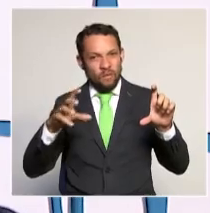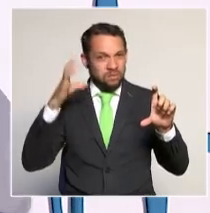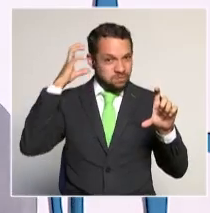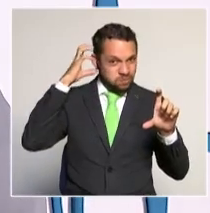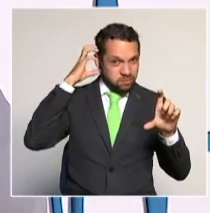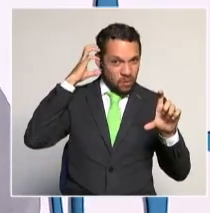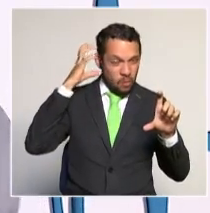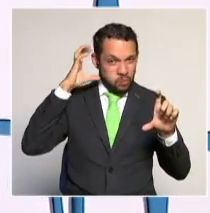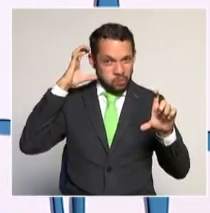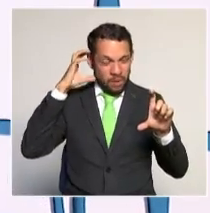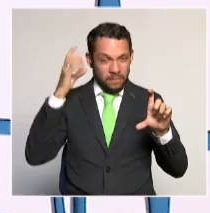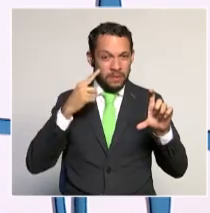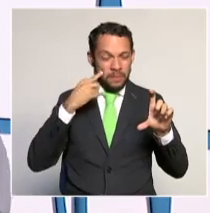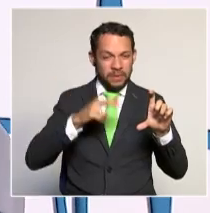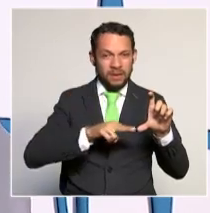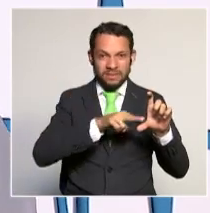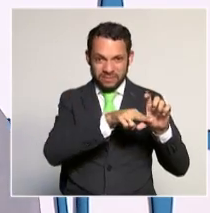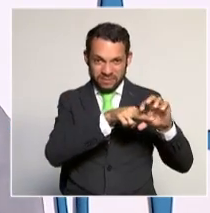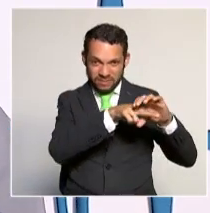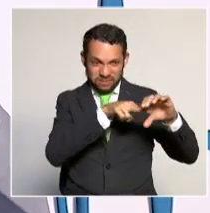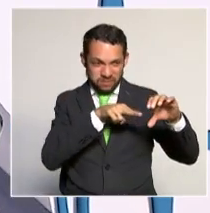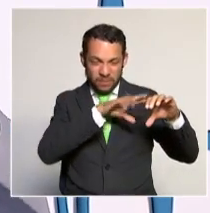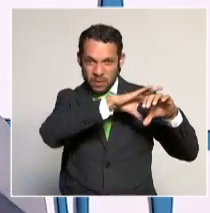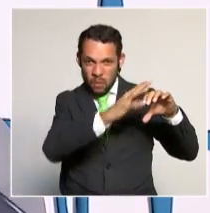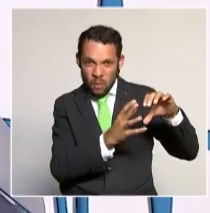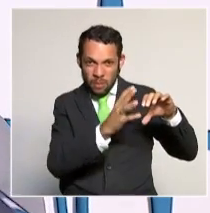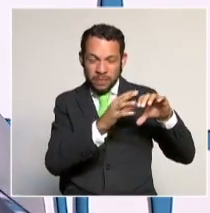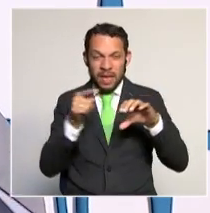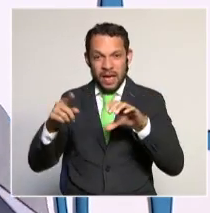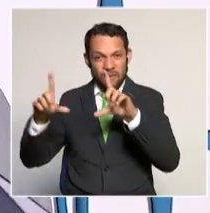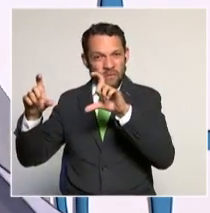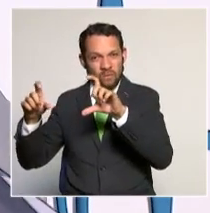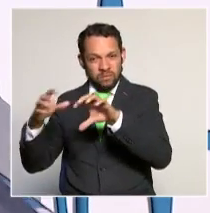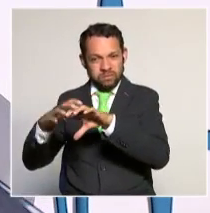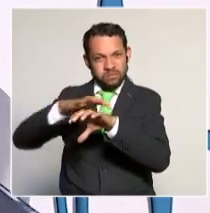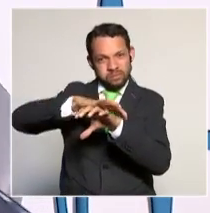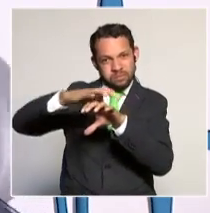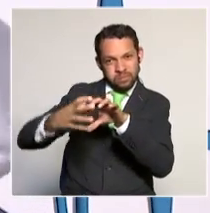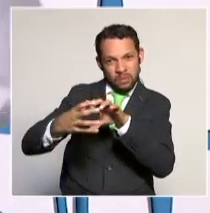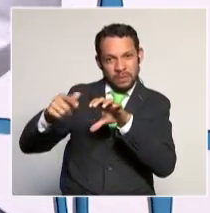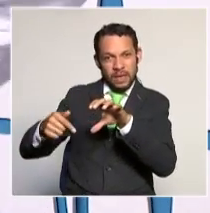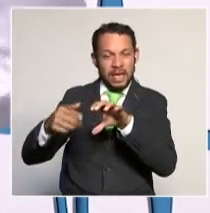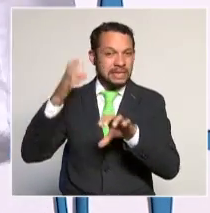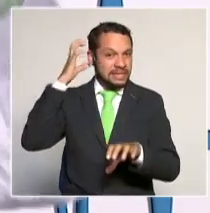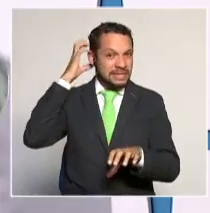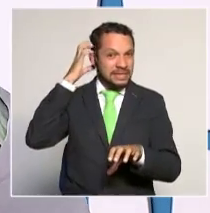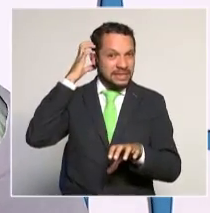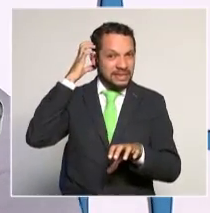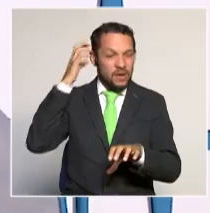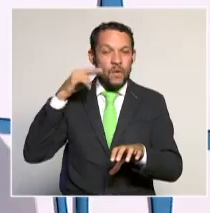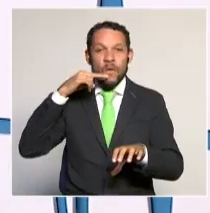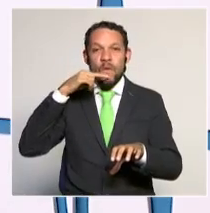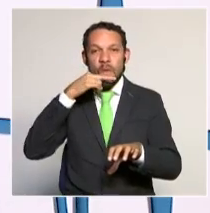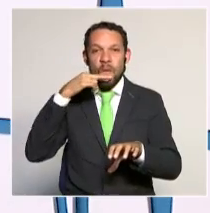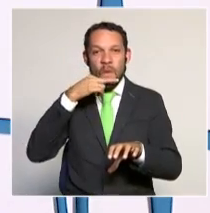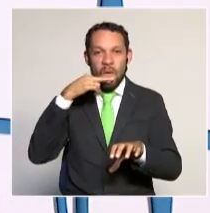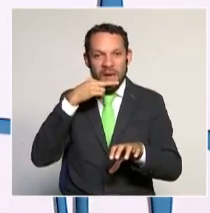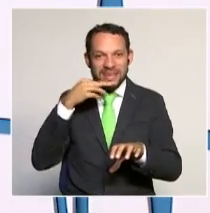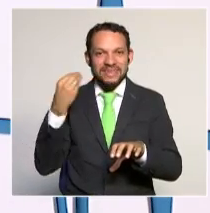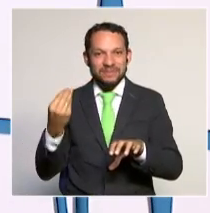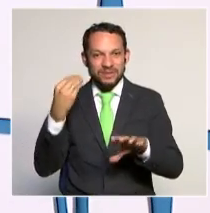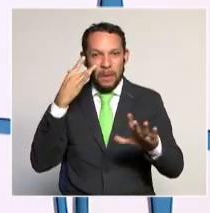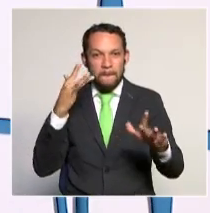está funcionando, esa resonancia que mostraba ahí el doctor Jorge Eduardo, yo creo que el cerebro le está rojo y haciendo una cantidad